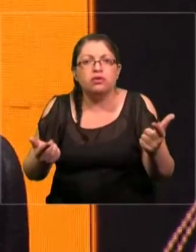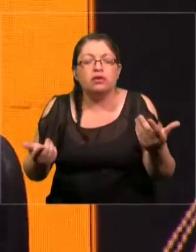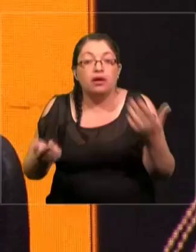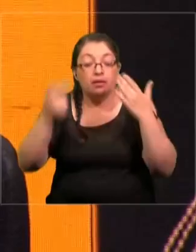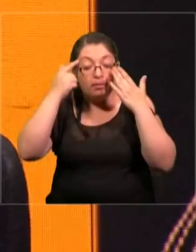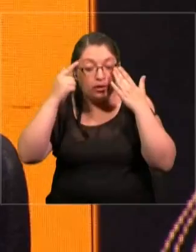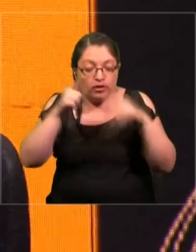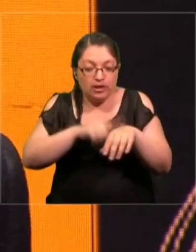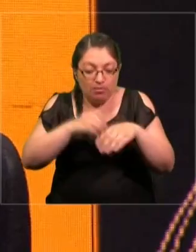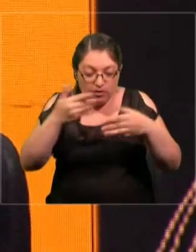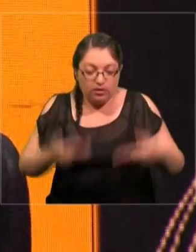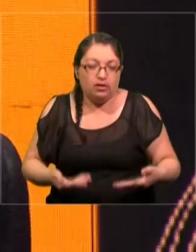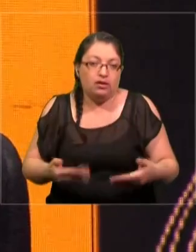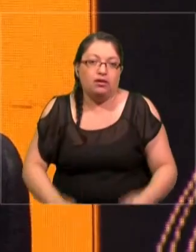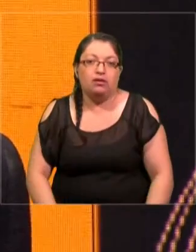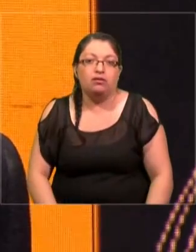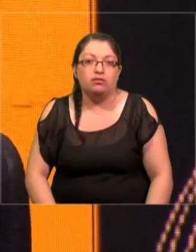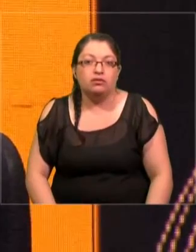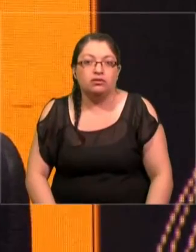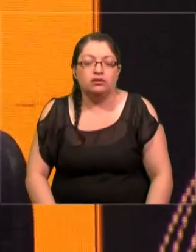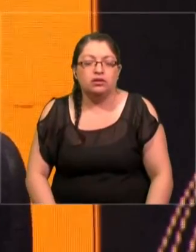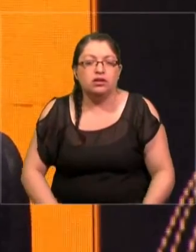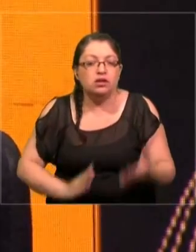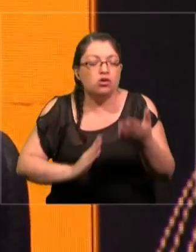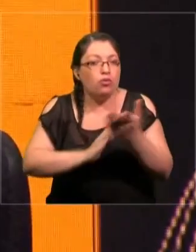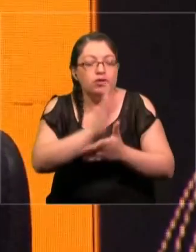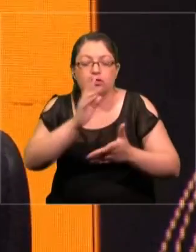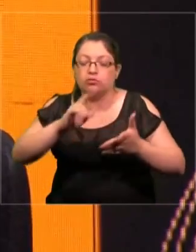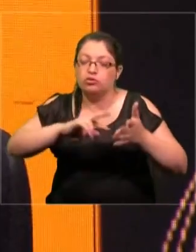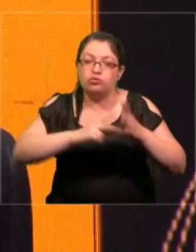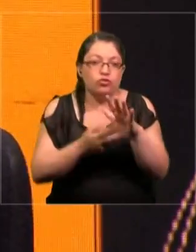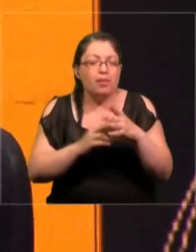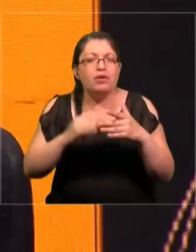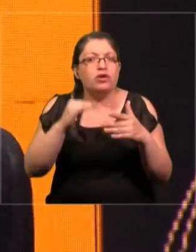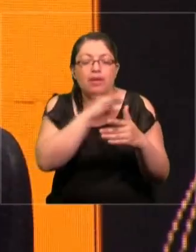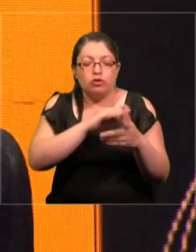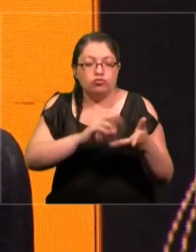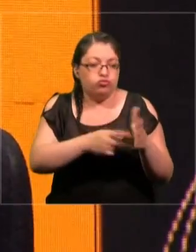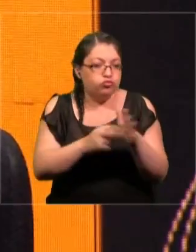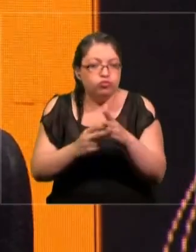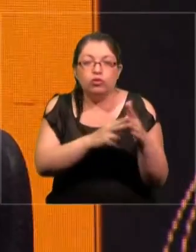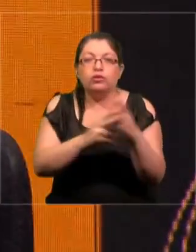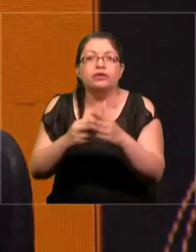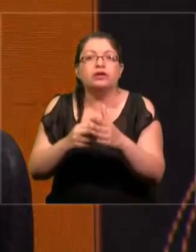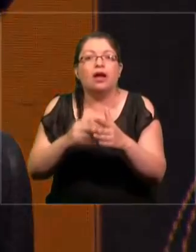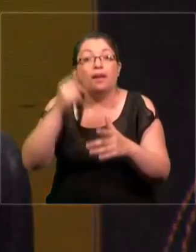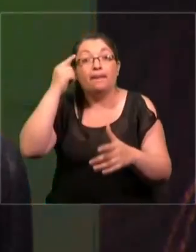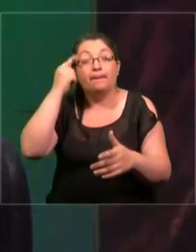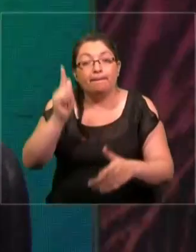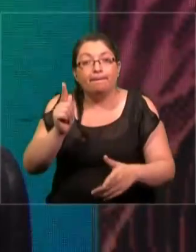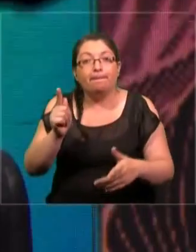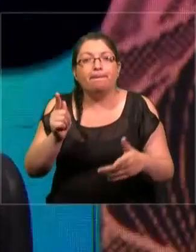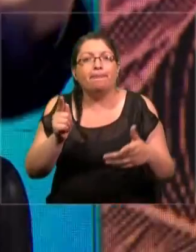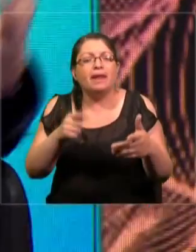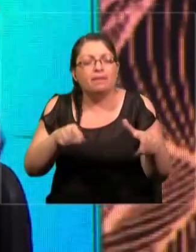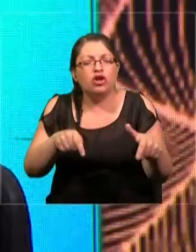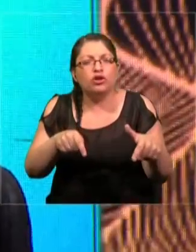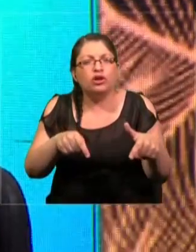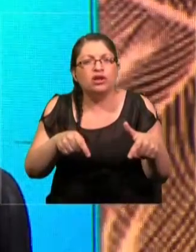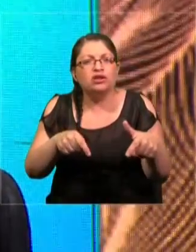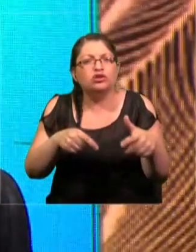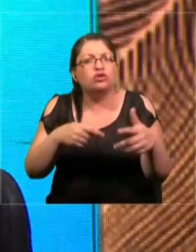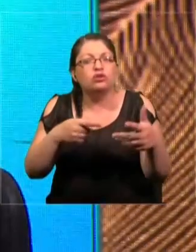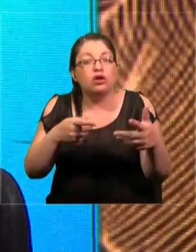tiempo presente y que estallan en el tiempo corto, pero que están dentro de un polvorín